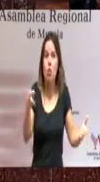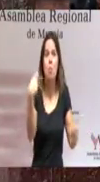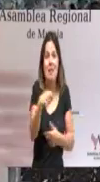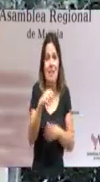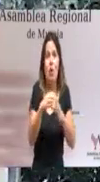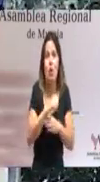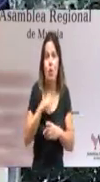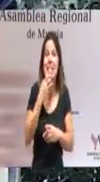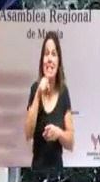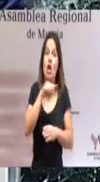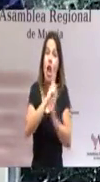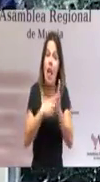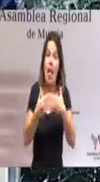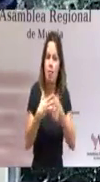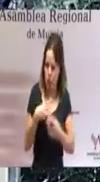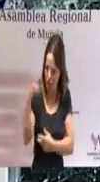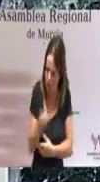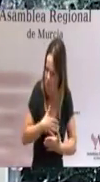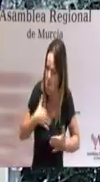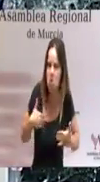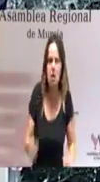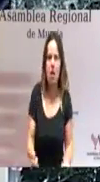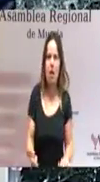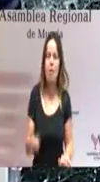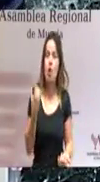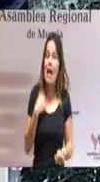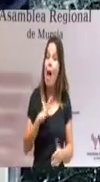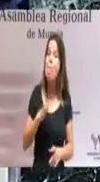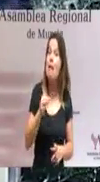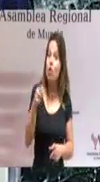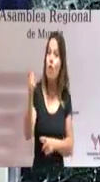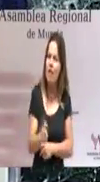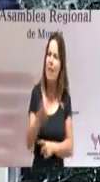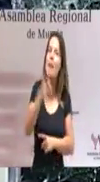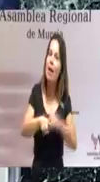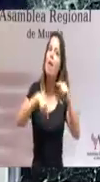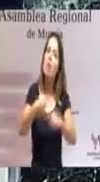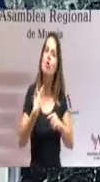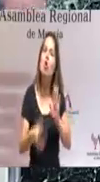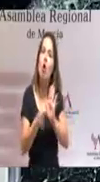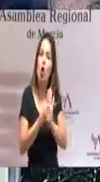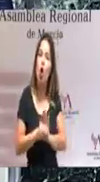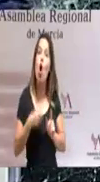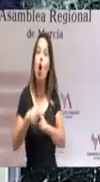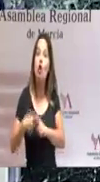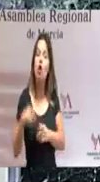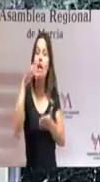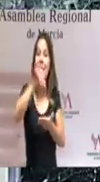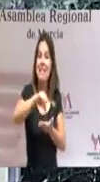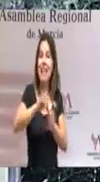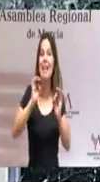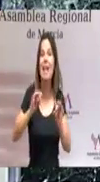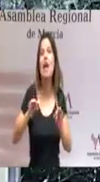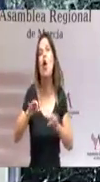es el legislativo, pero venga, hombre, venga cuando quiera. Pero ya de paso, cumpla las resoluciones que acuerda la sede de la